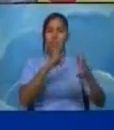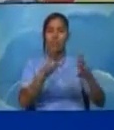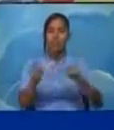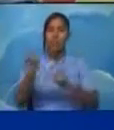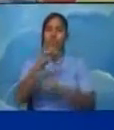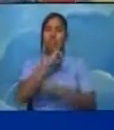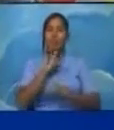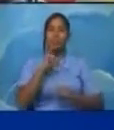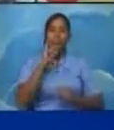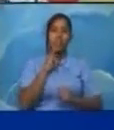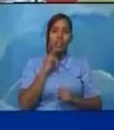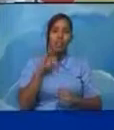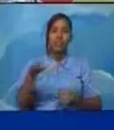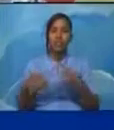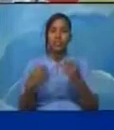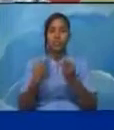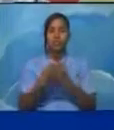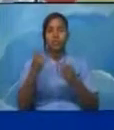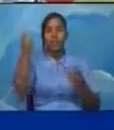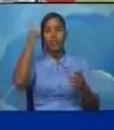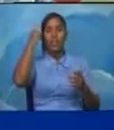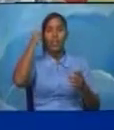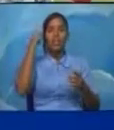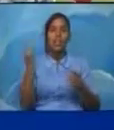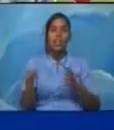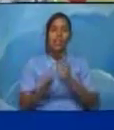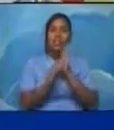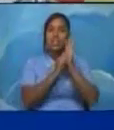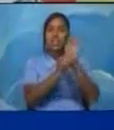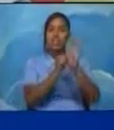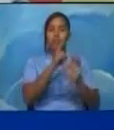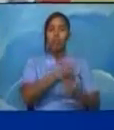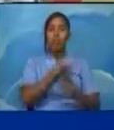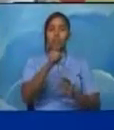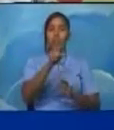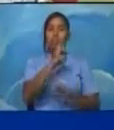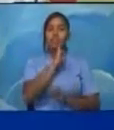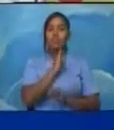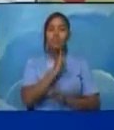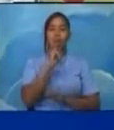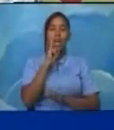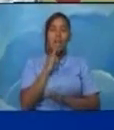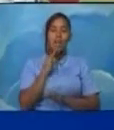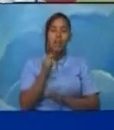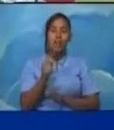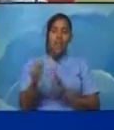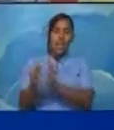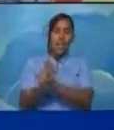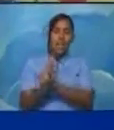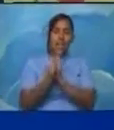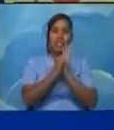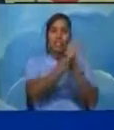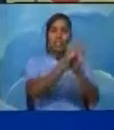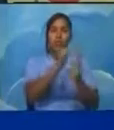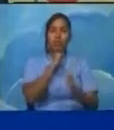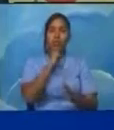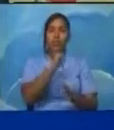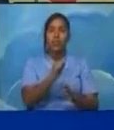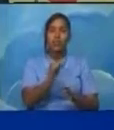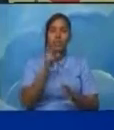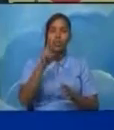hoy, el símbolo de turismo allá en Israel, oiga, el símbolo, son